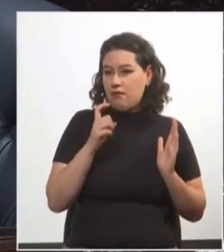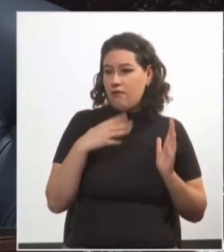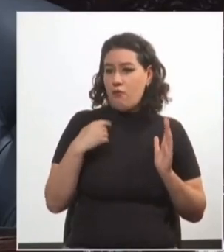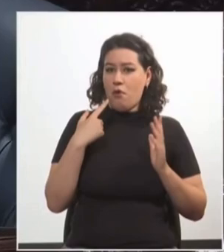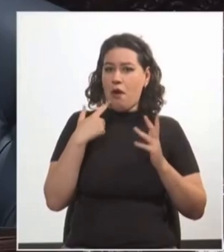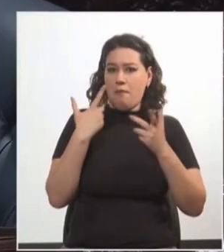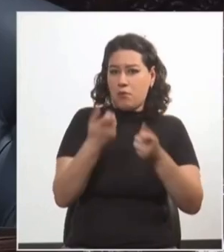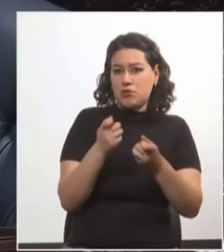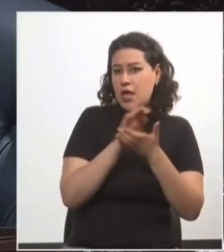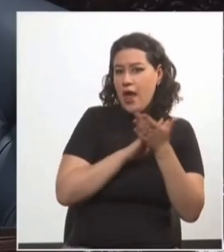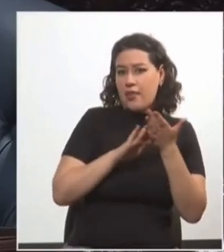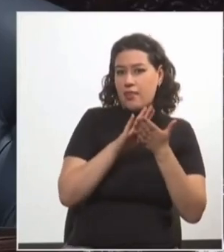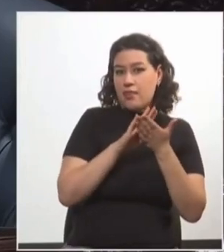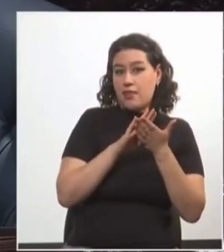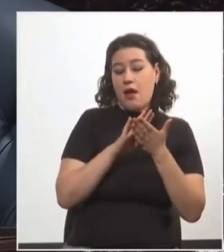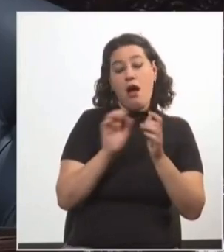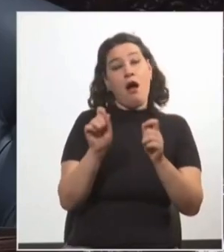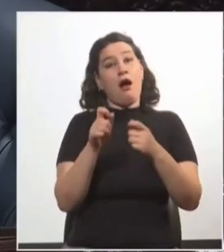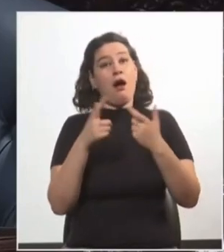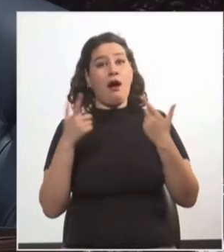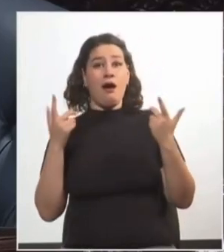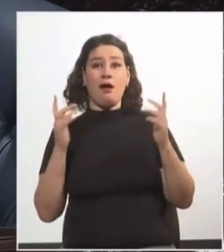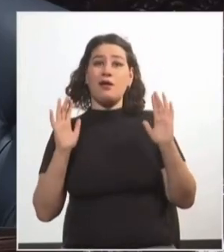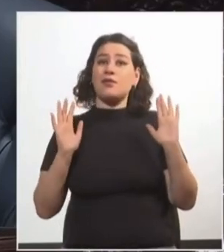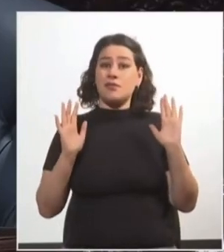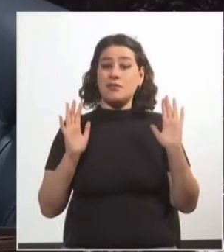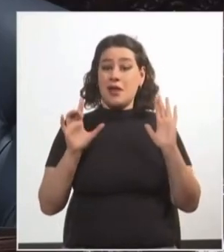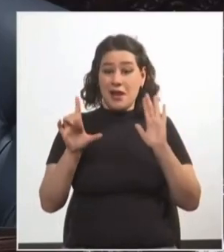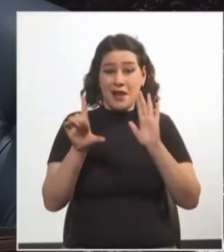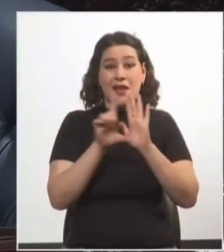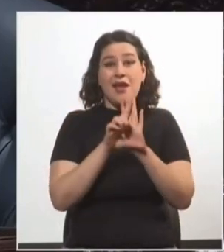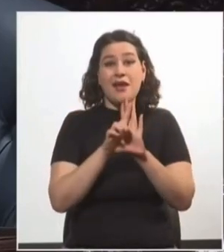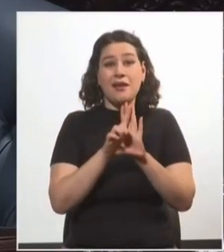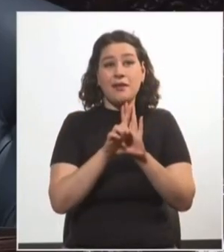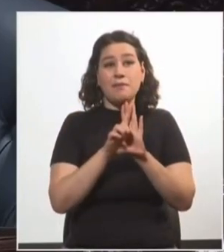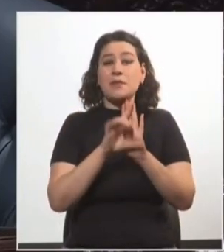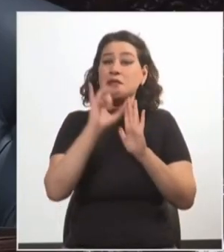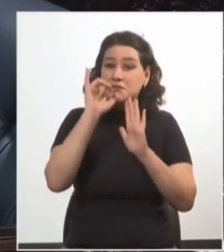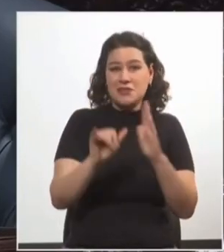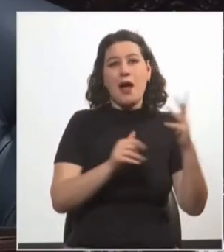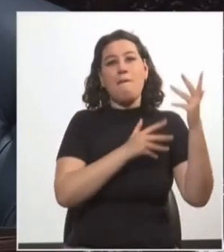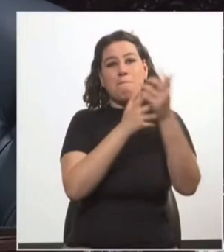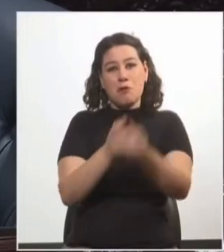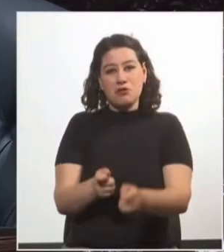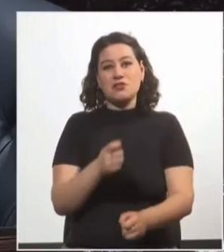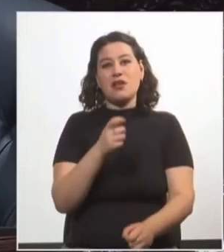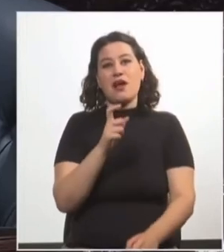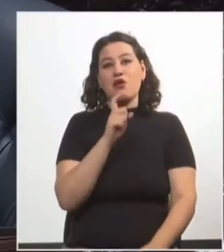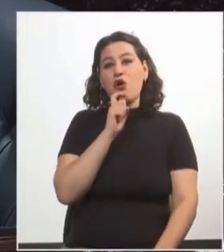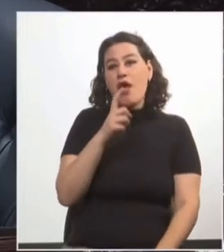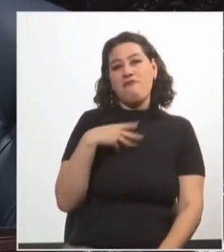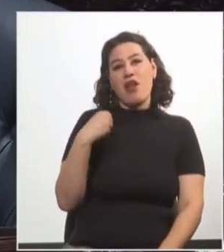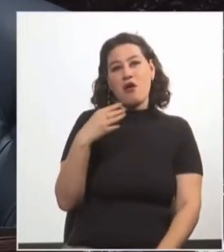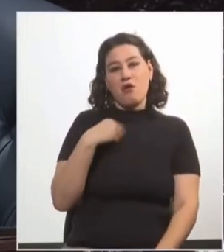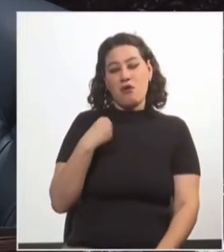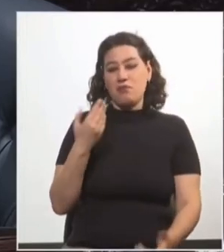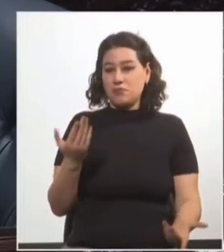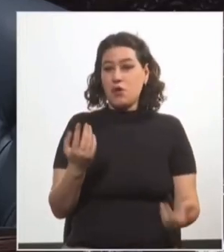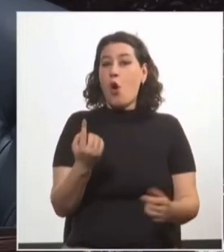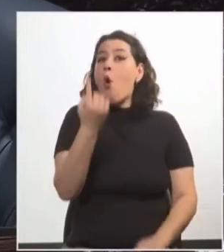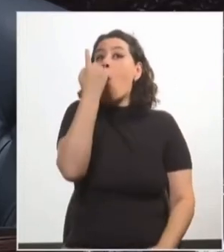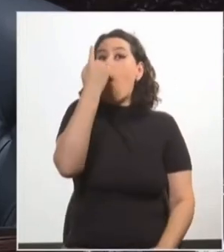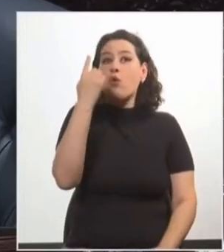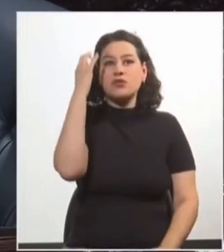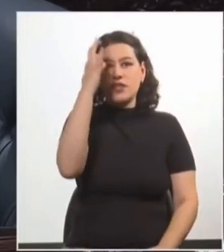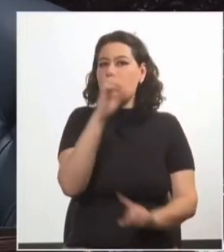votado. Pues sorpresa, esa ley sí la votó la oposición. Hubo un